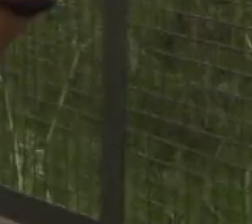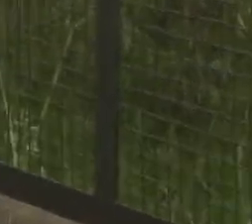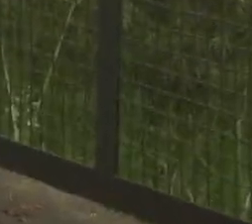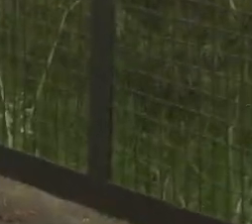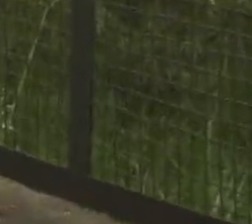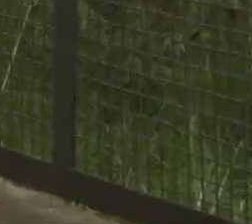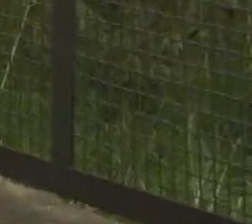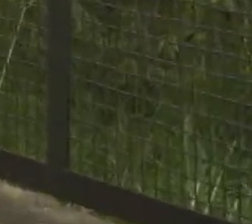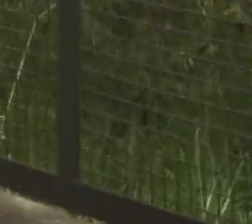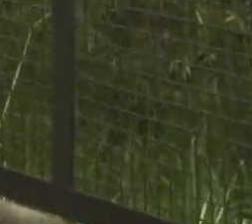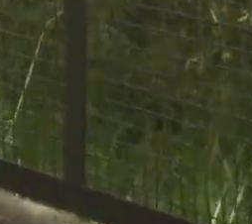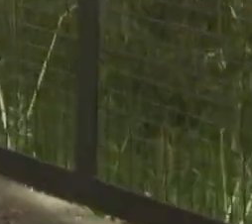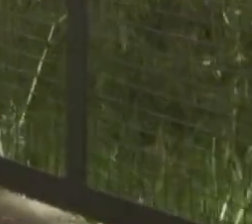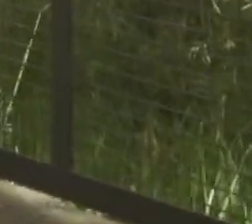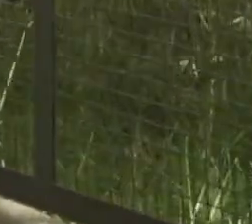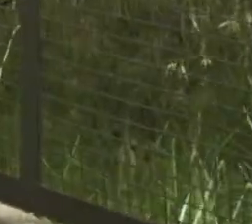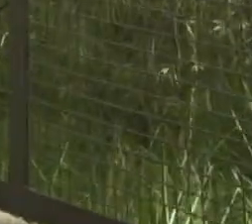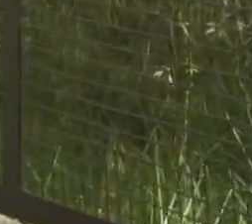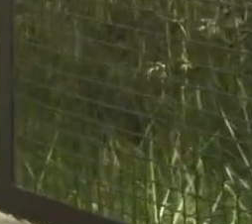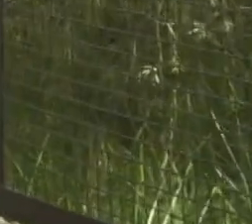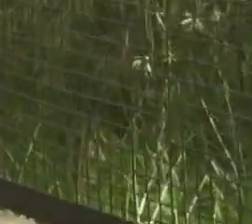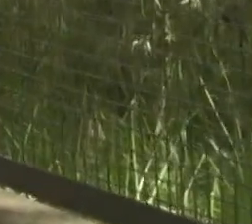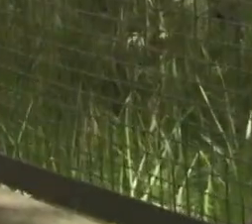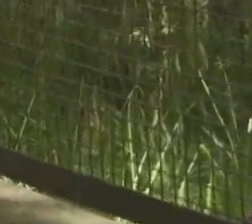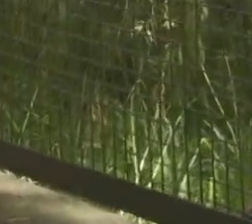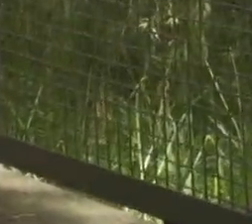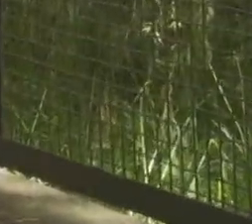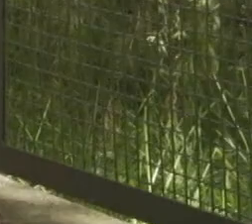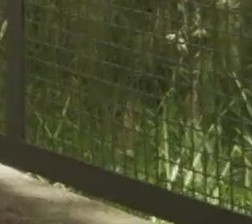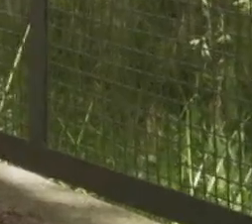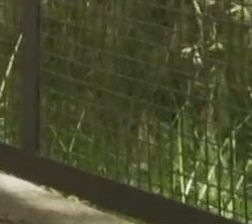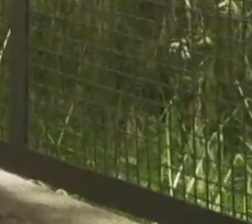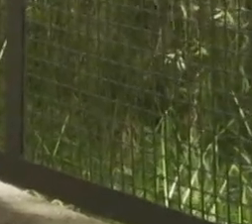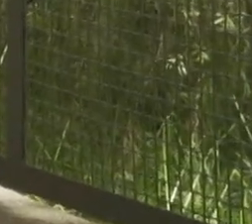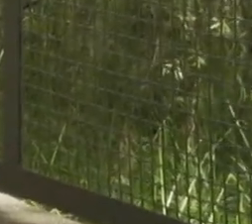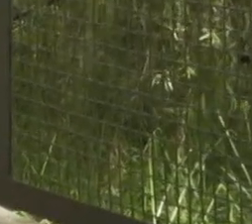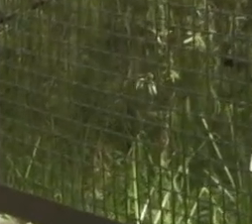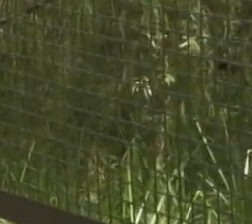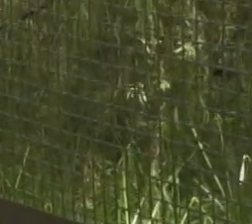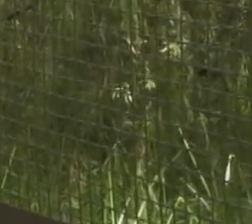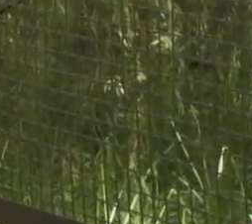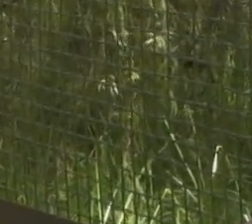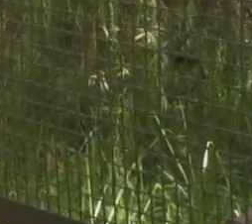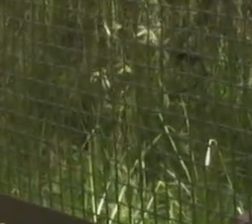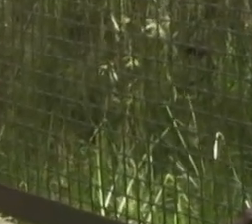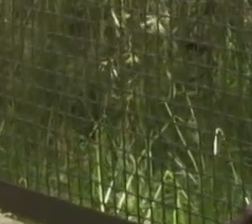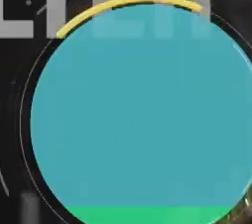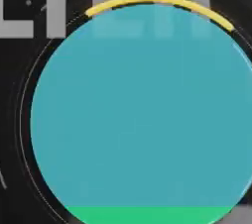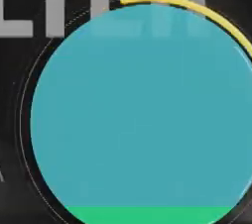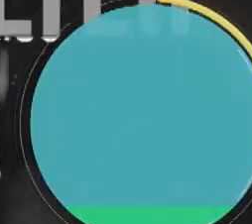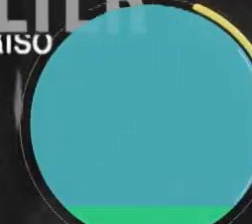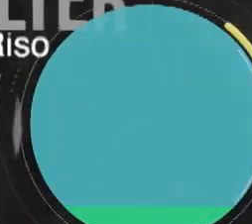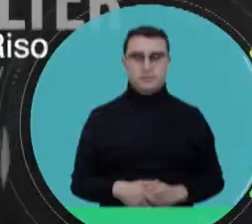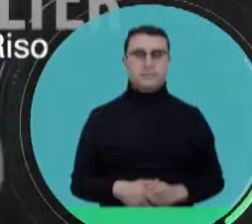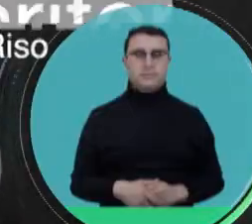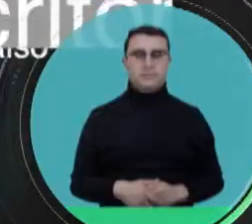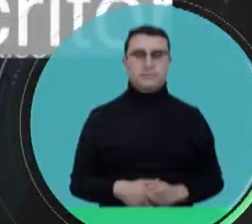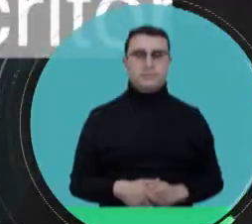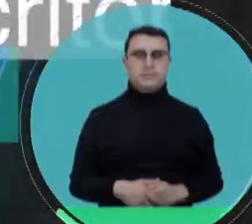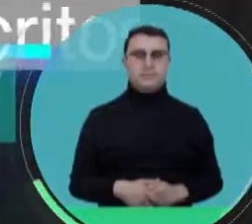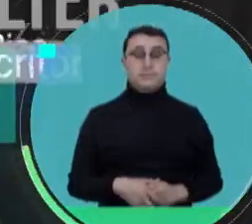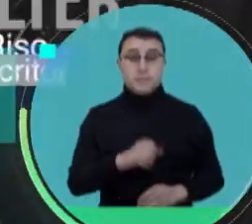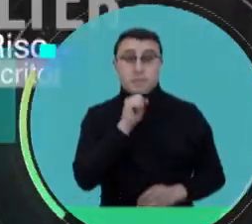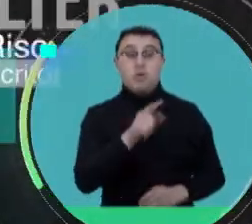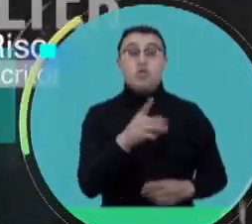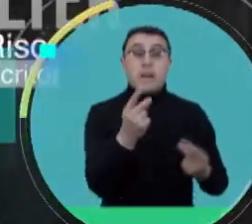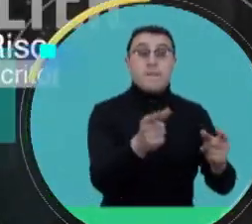en nuestros dedos y sobre esto vamos a hablar hoy sobre el mundo de las plataformas digitales preguntas rápidas respuestas